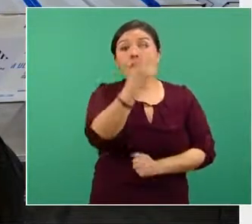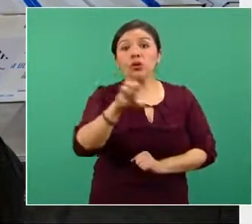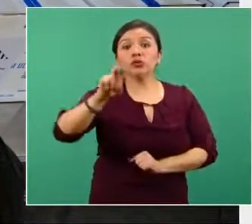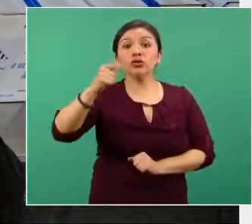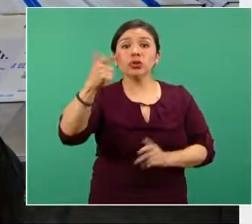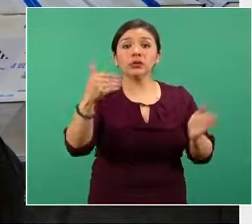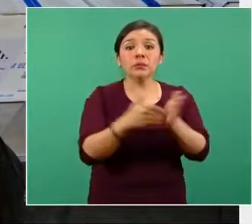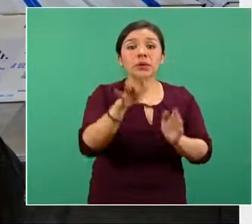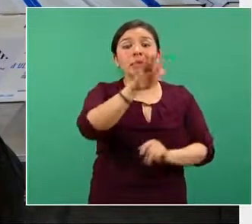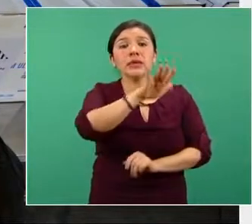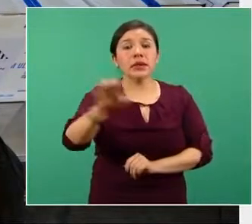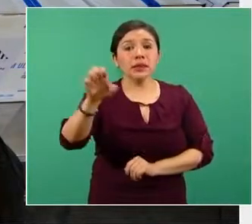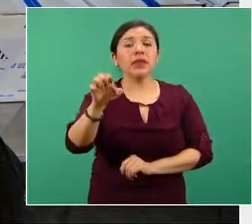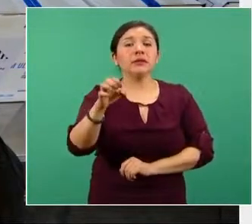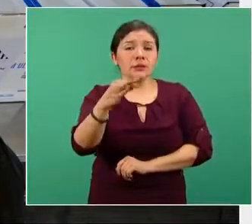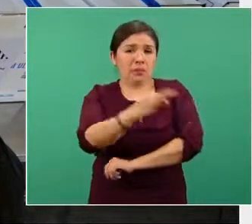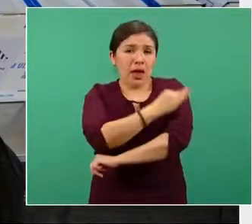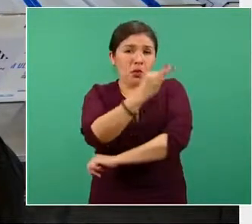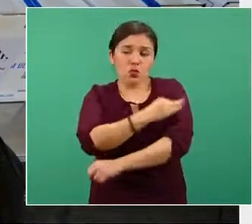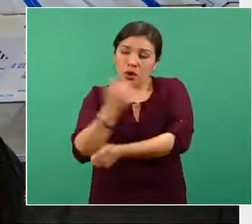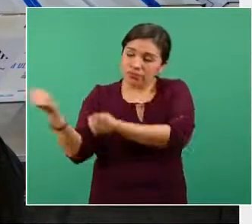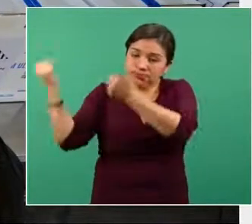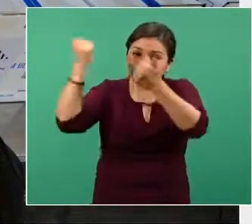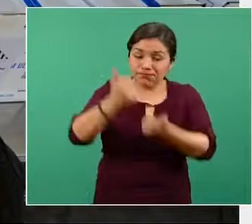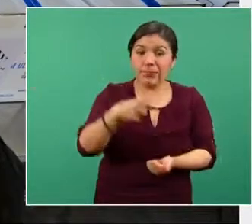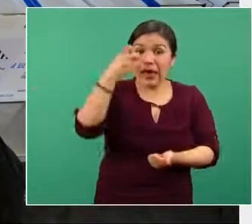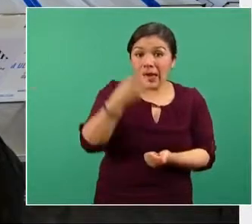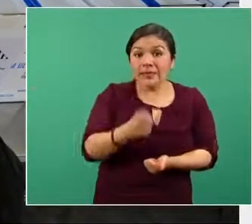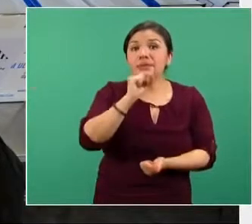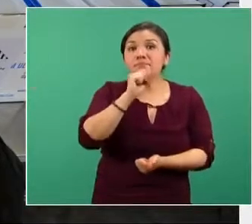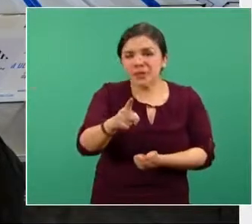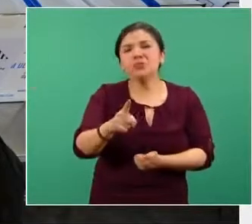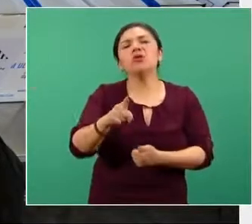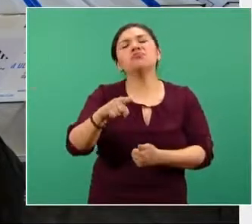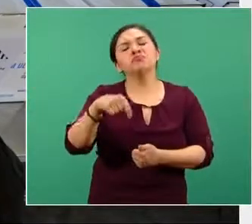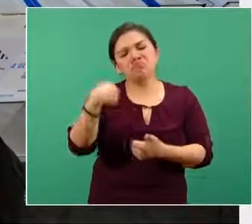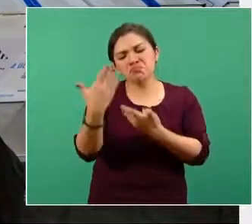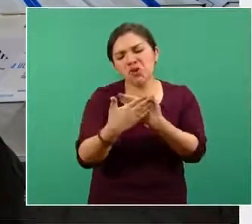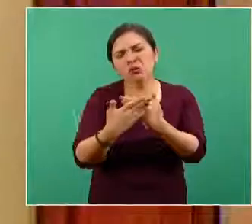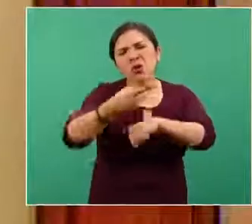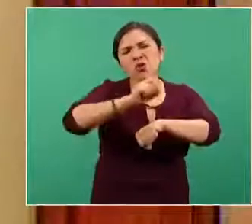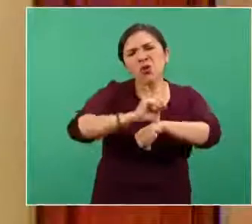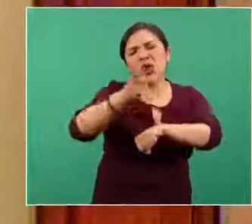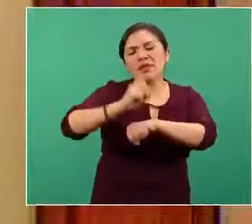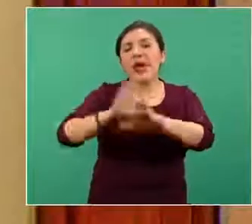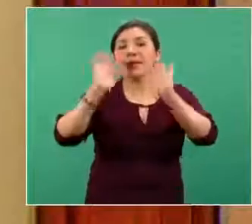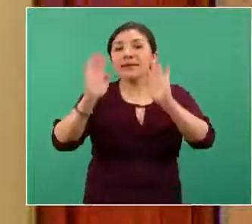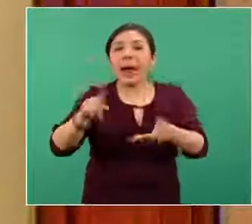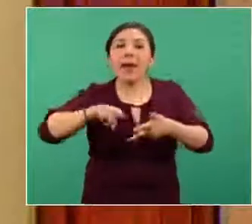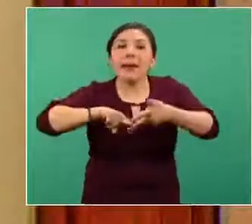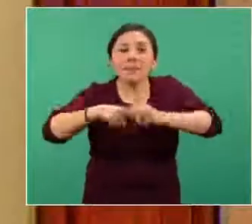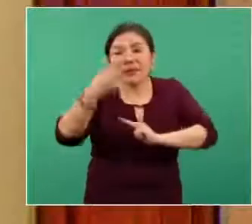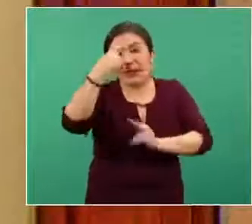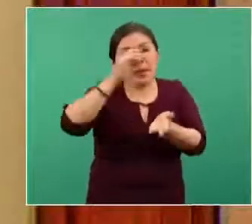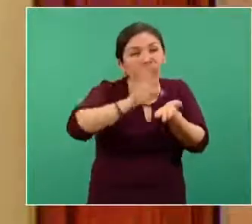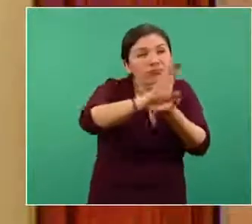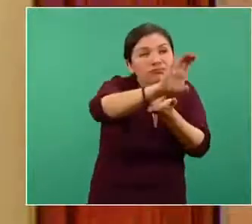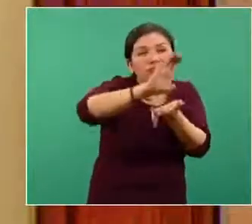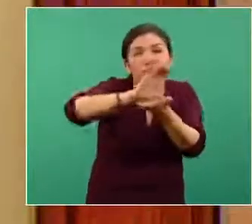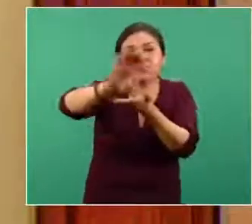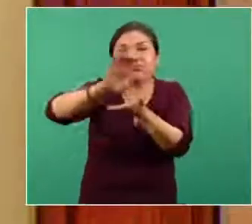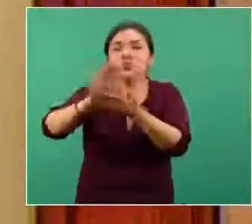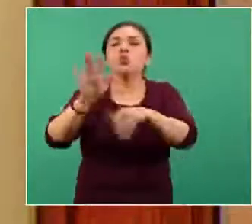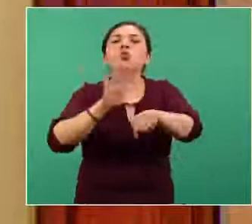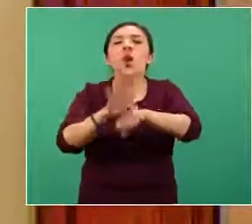487.500 dosis, mismas que de seguro en siguientes días estarán poniéndose a disposición de aquellas entidades